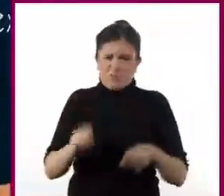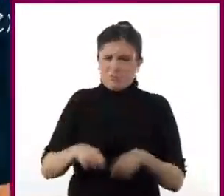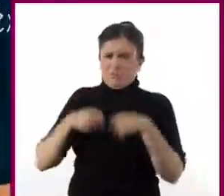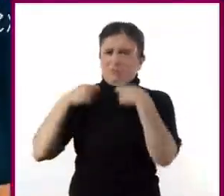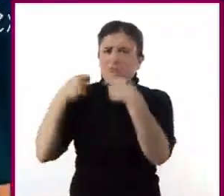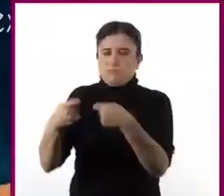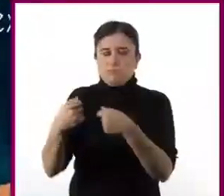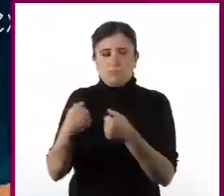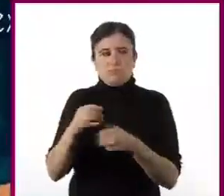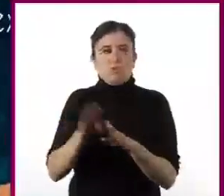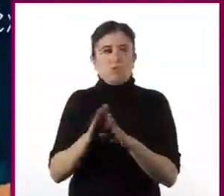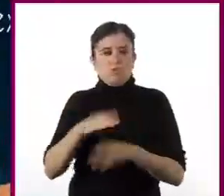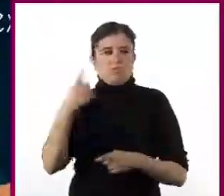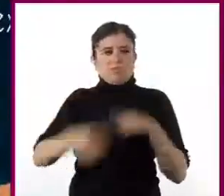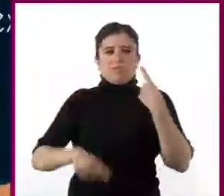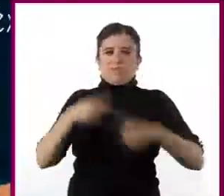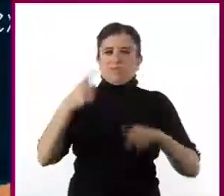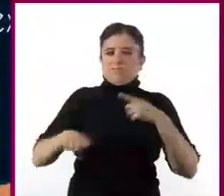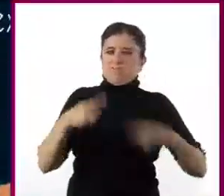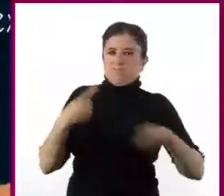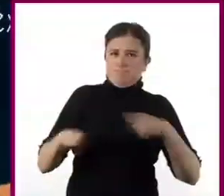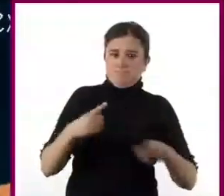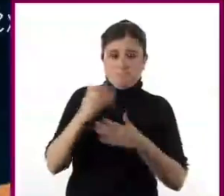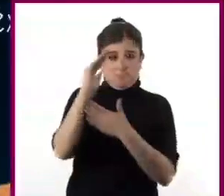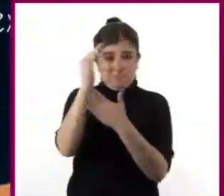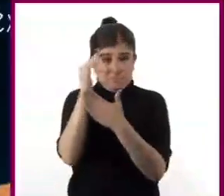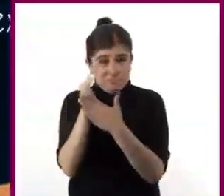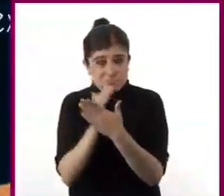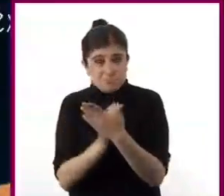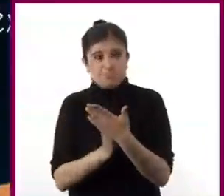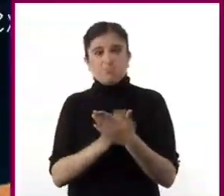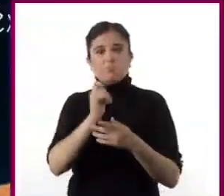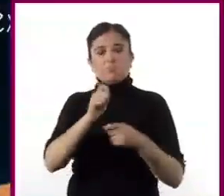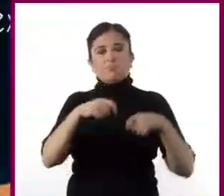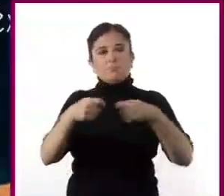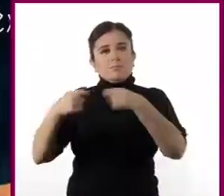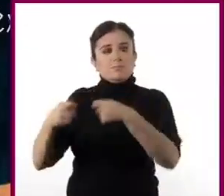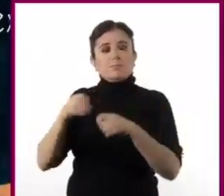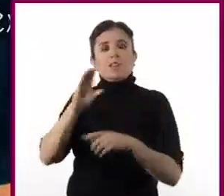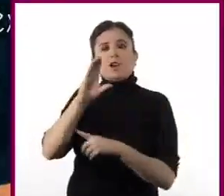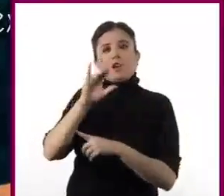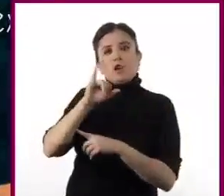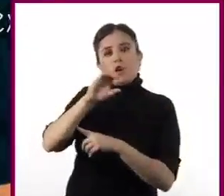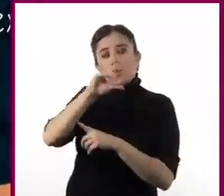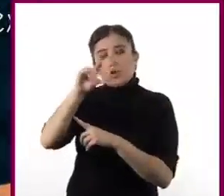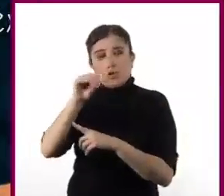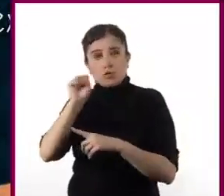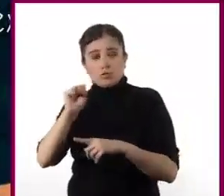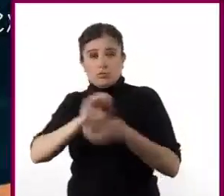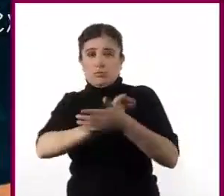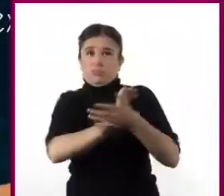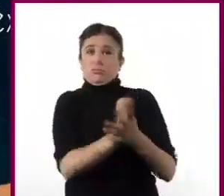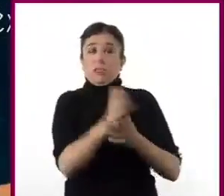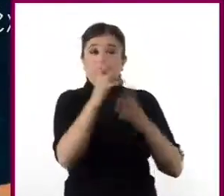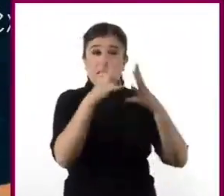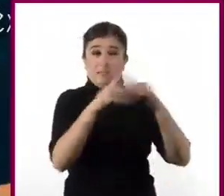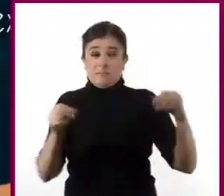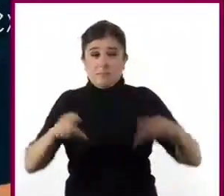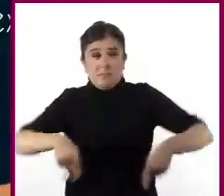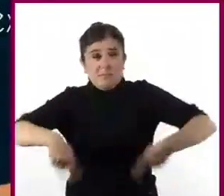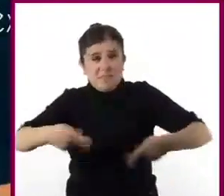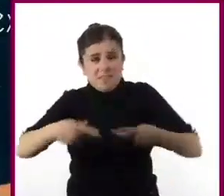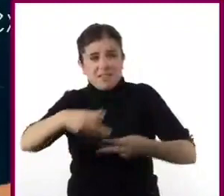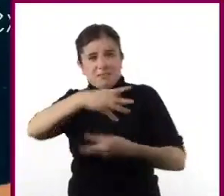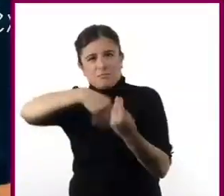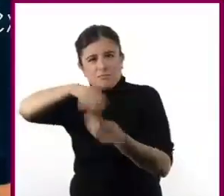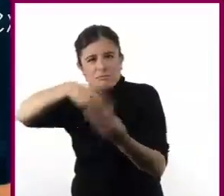jurisdicción. Aplicó la disminución de cargos importantes en manos de los criollos y la desaparición de la venta de